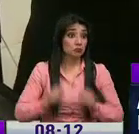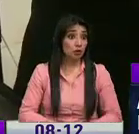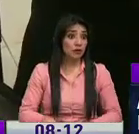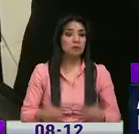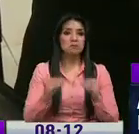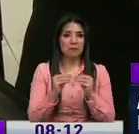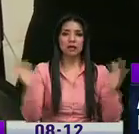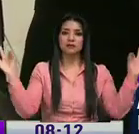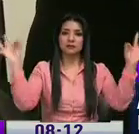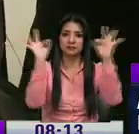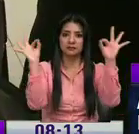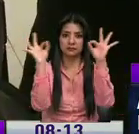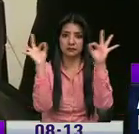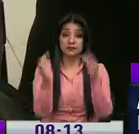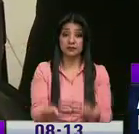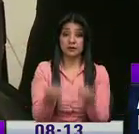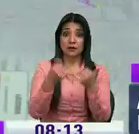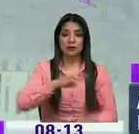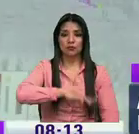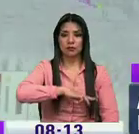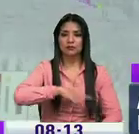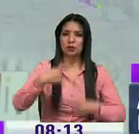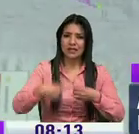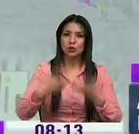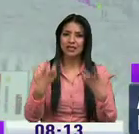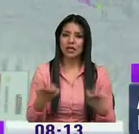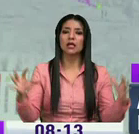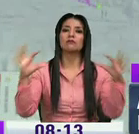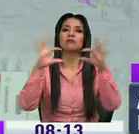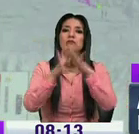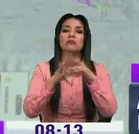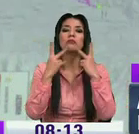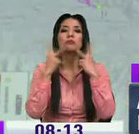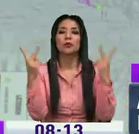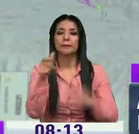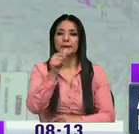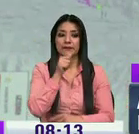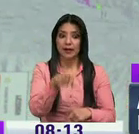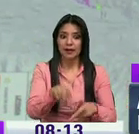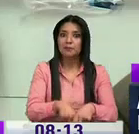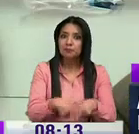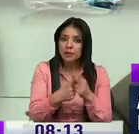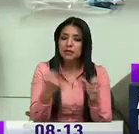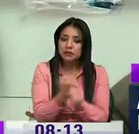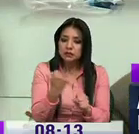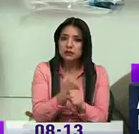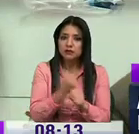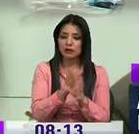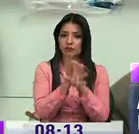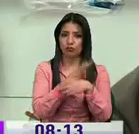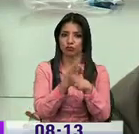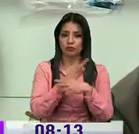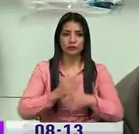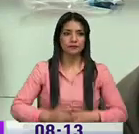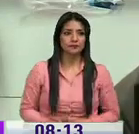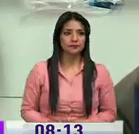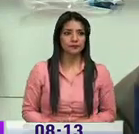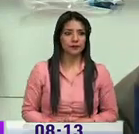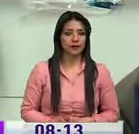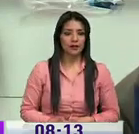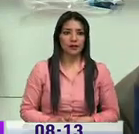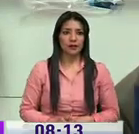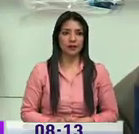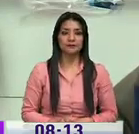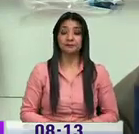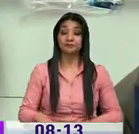energía. Actualmente el municipio busca una alianza público-privada para ponerlo en marcha. Con la generación de